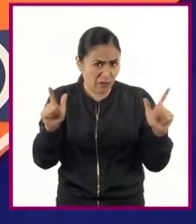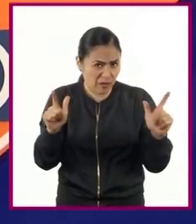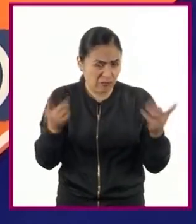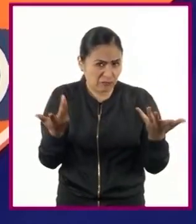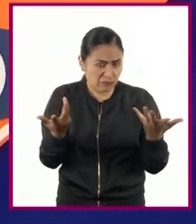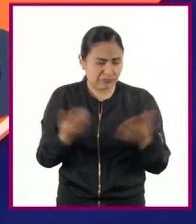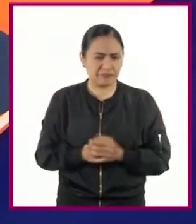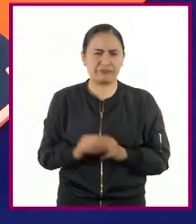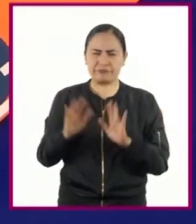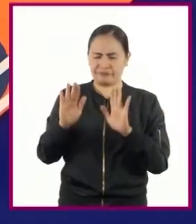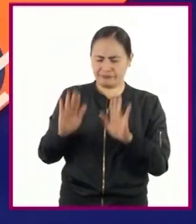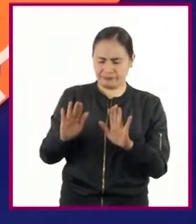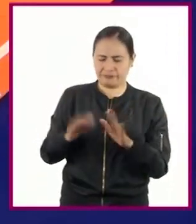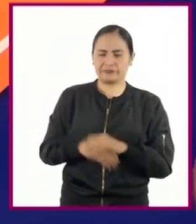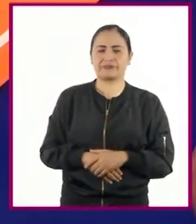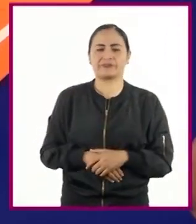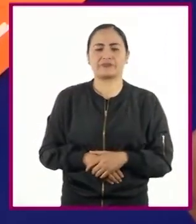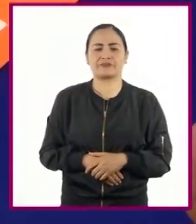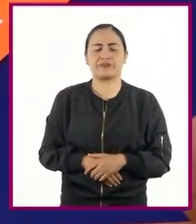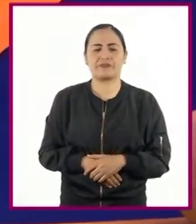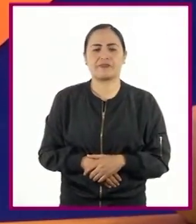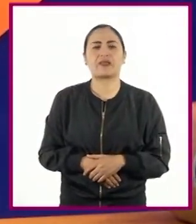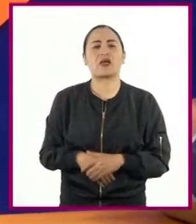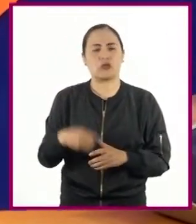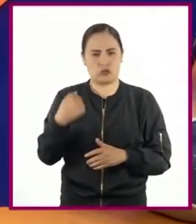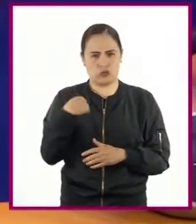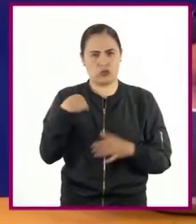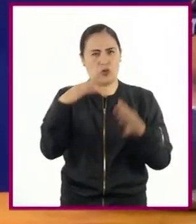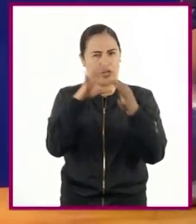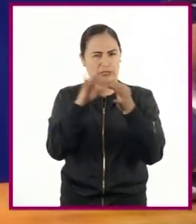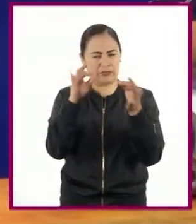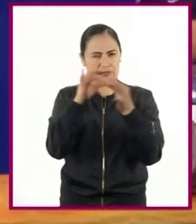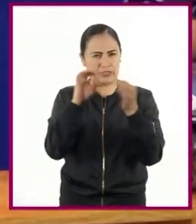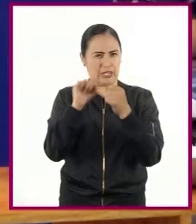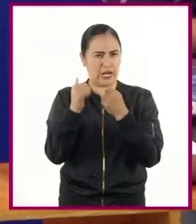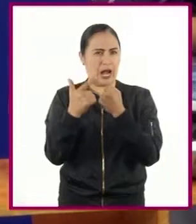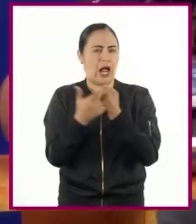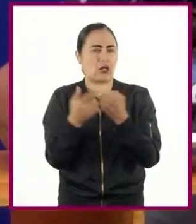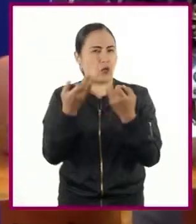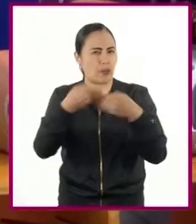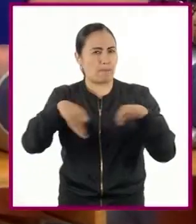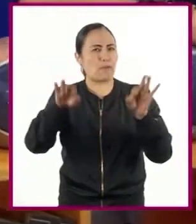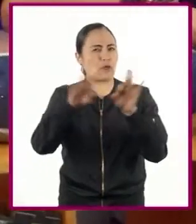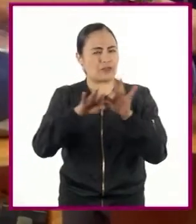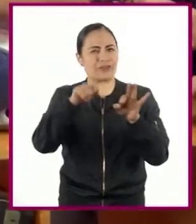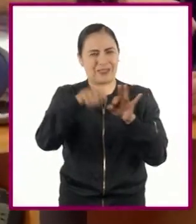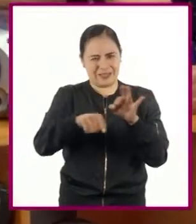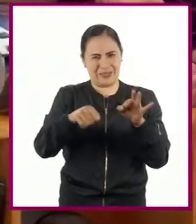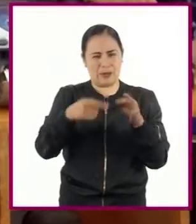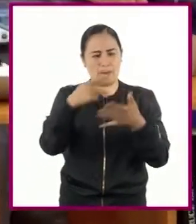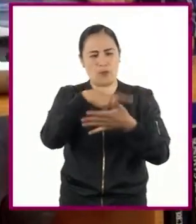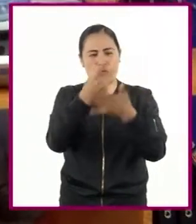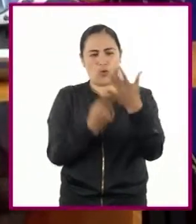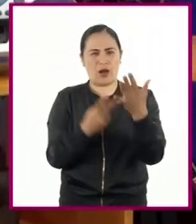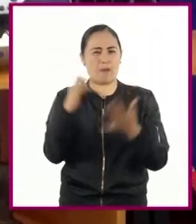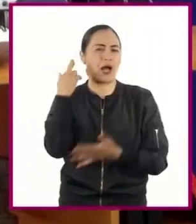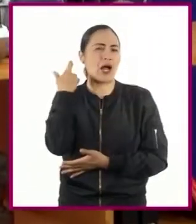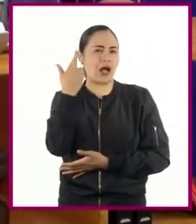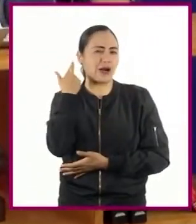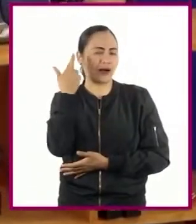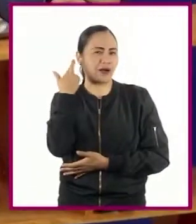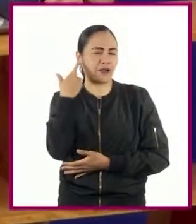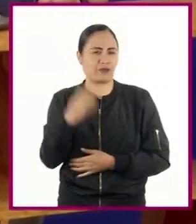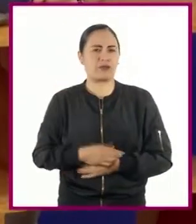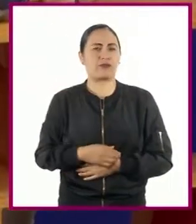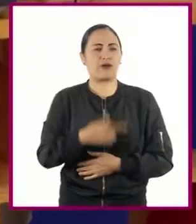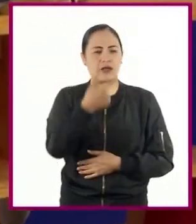El comentario que haces lo tomaré para explicar un aspecto muy importante en los programas de radio. Como te decía, el